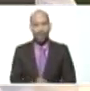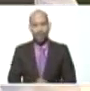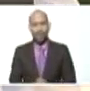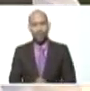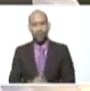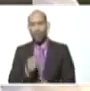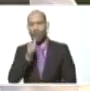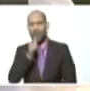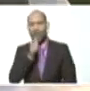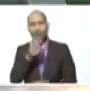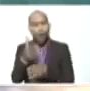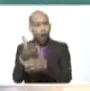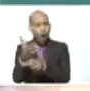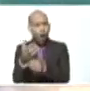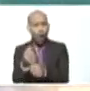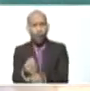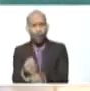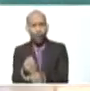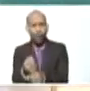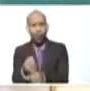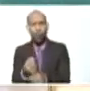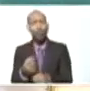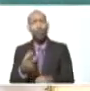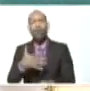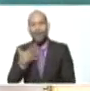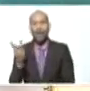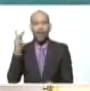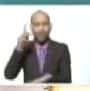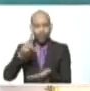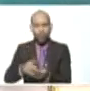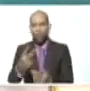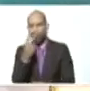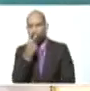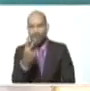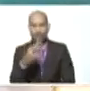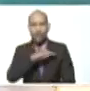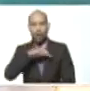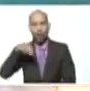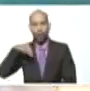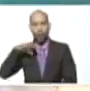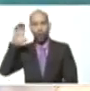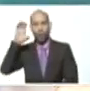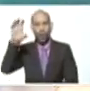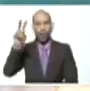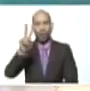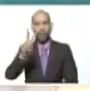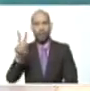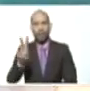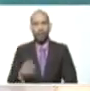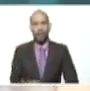nos confió tiene muchas ganas de visitar nuestro país.